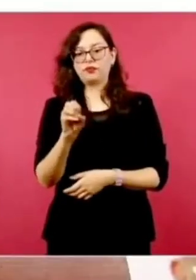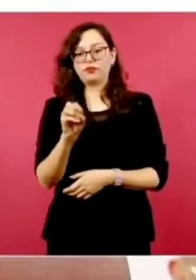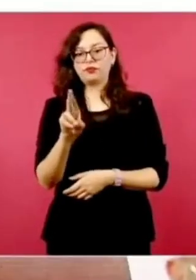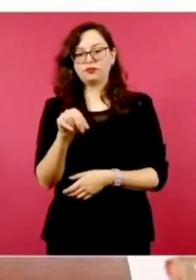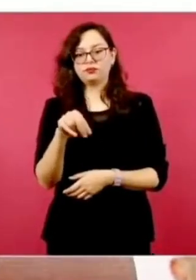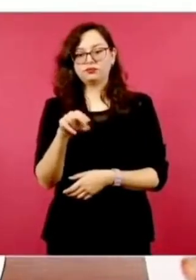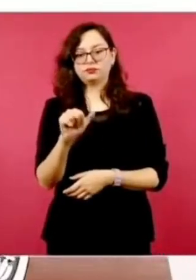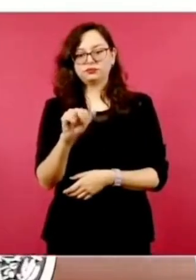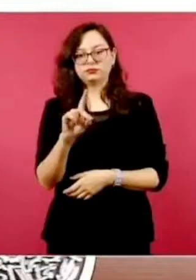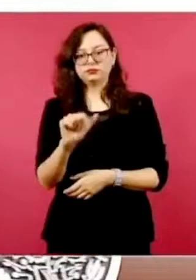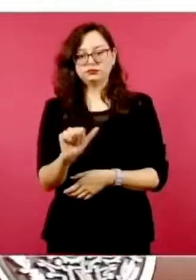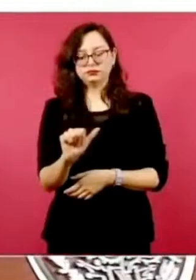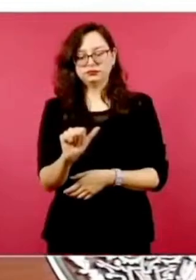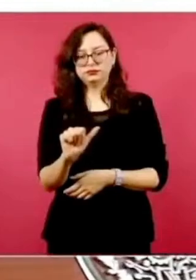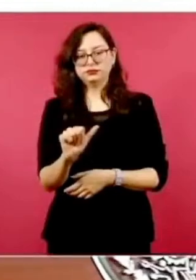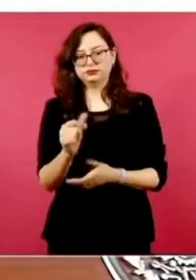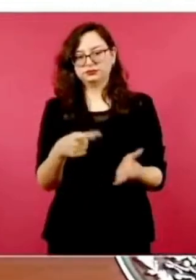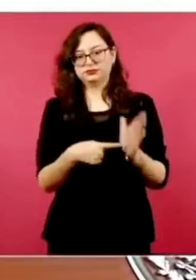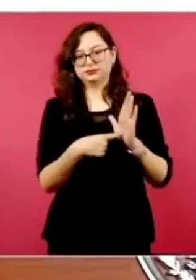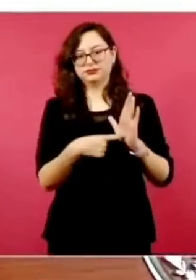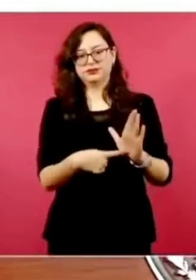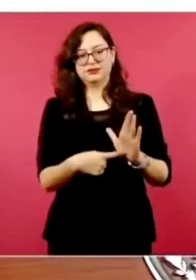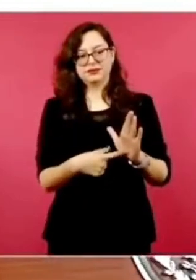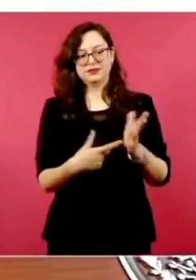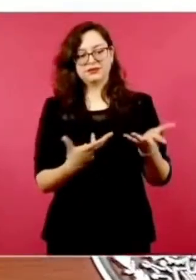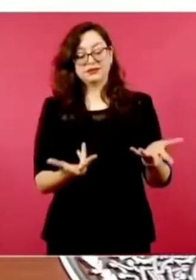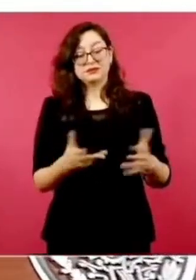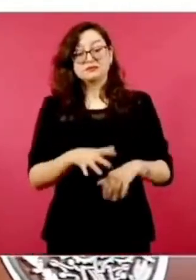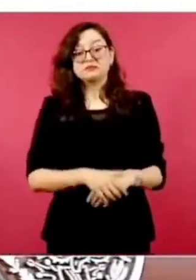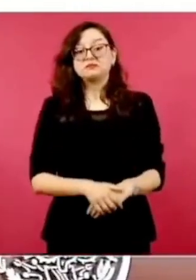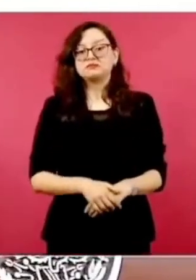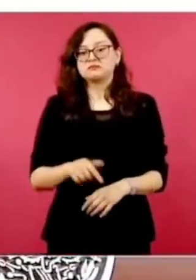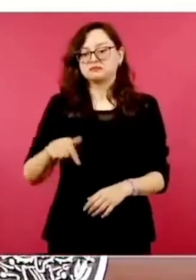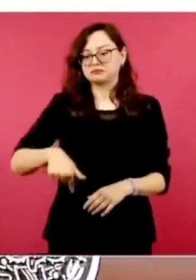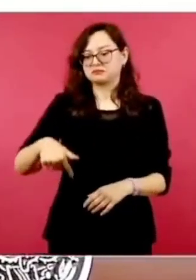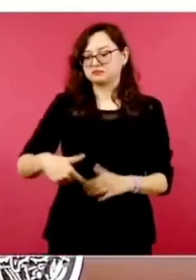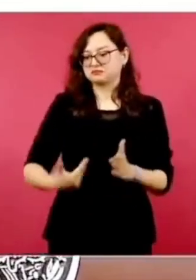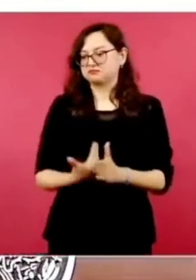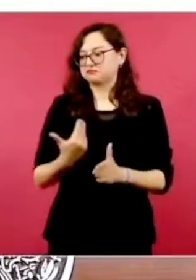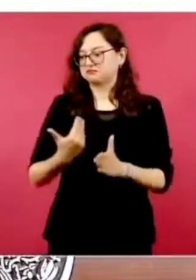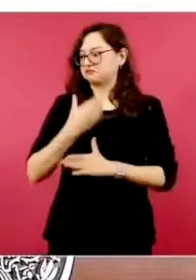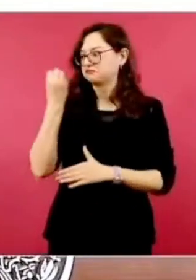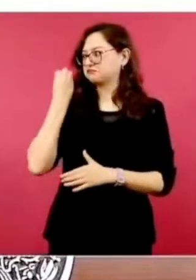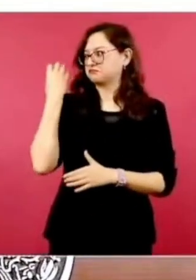primero se cuestiona al presidente, ¿no? Como nunca.